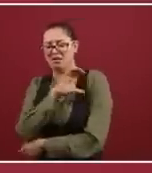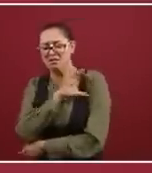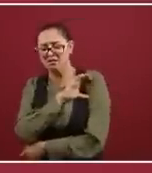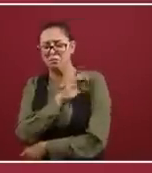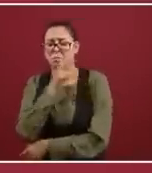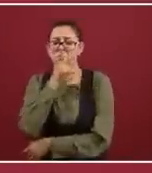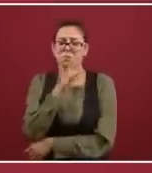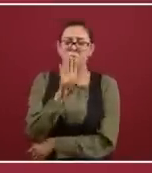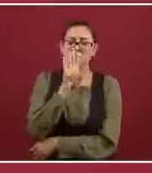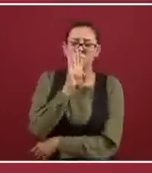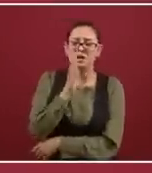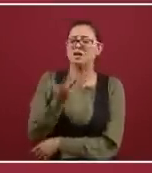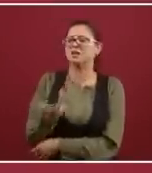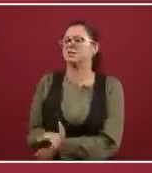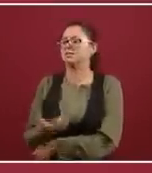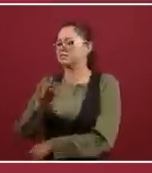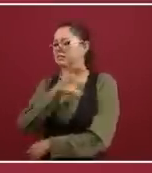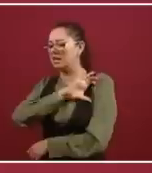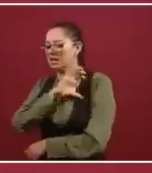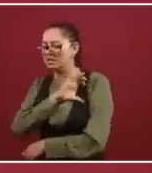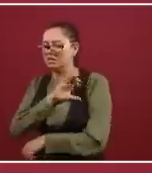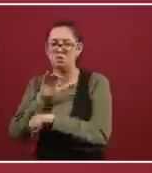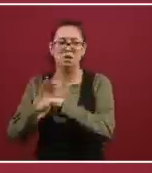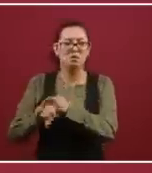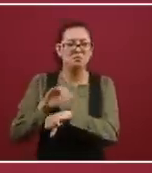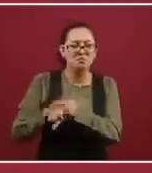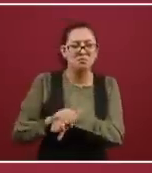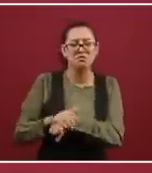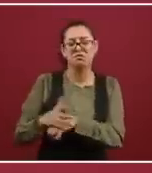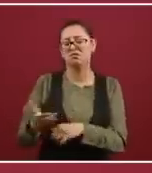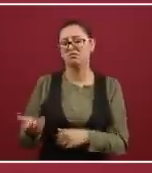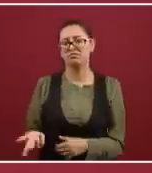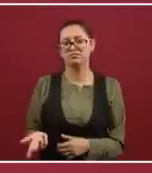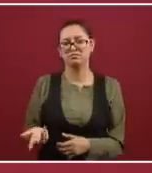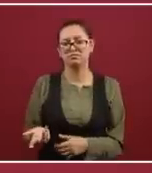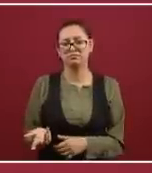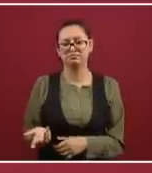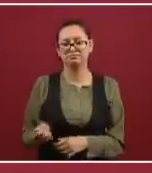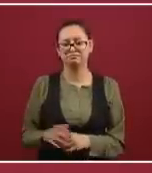padres, tienes el afecto de tus amigos,